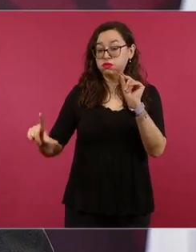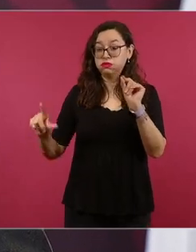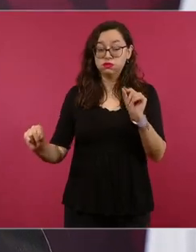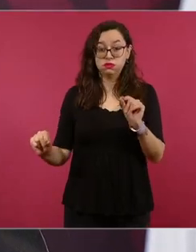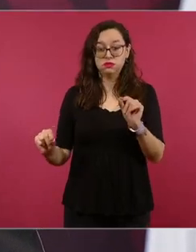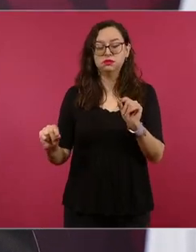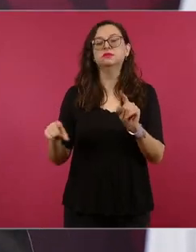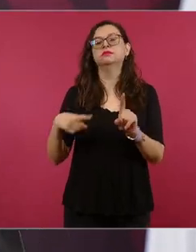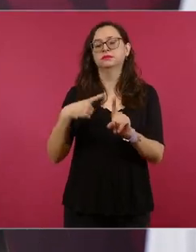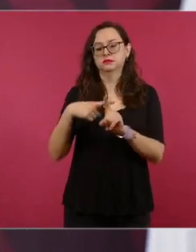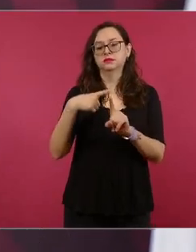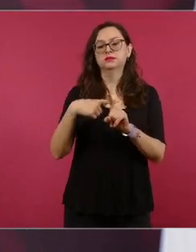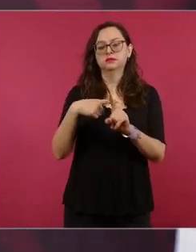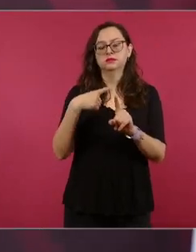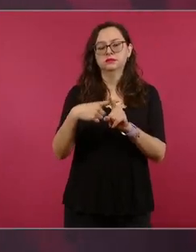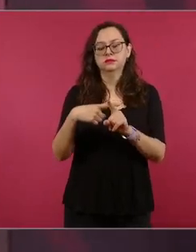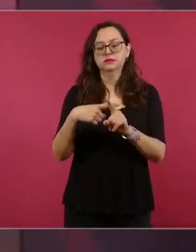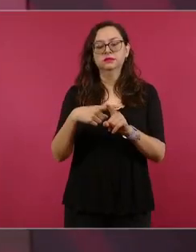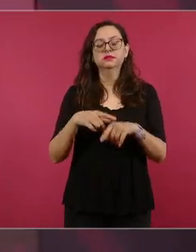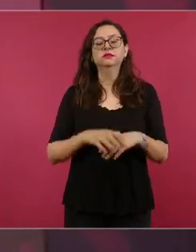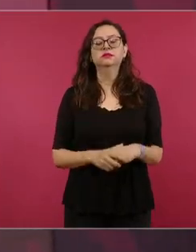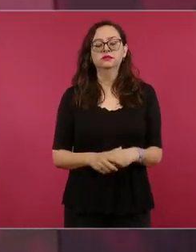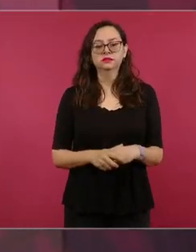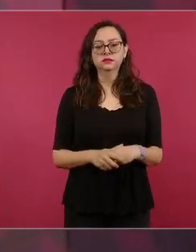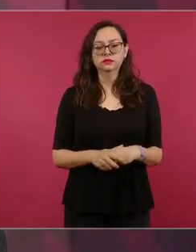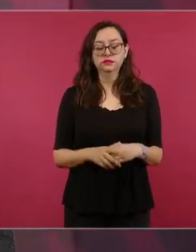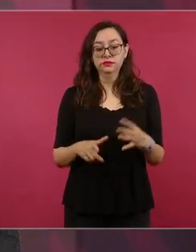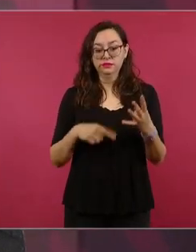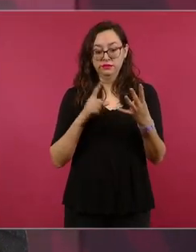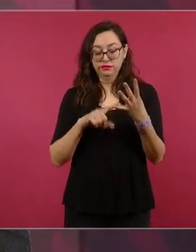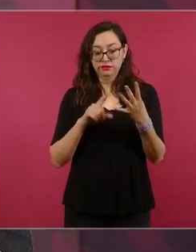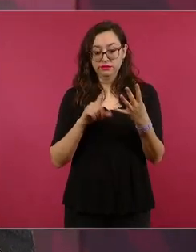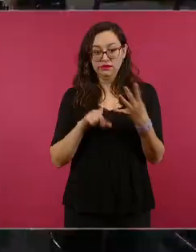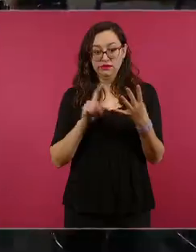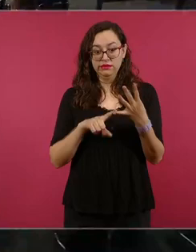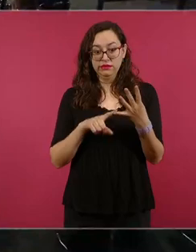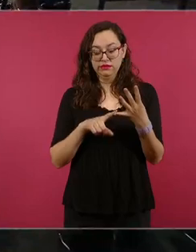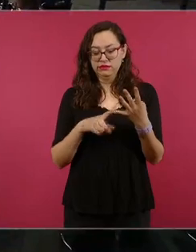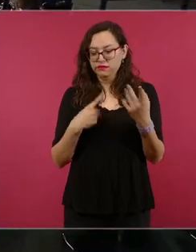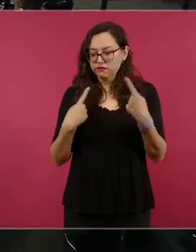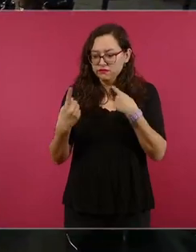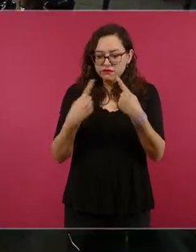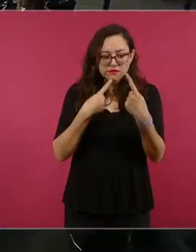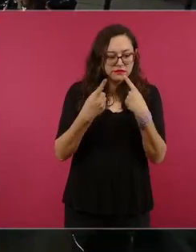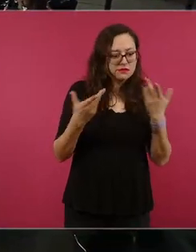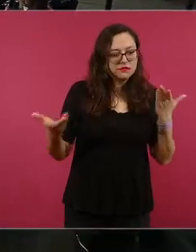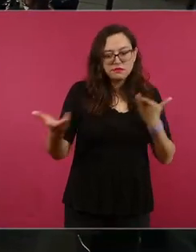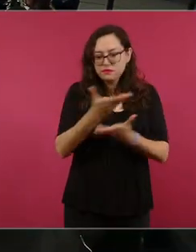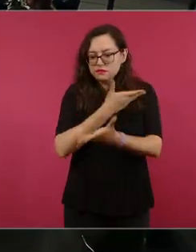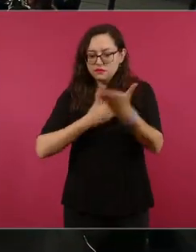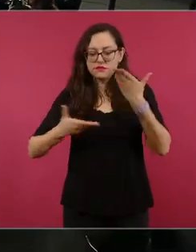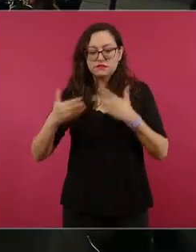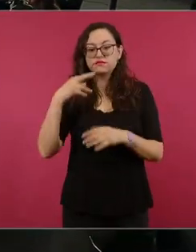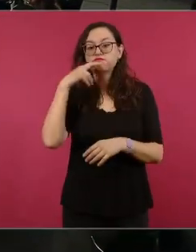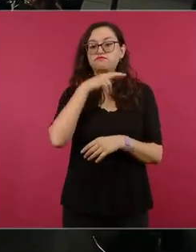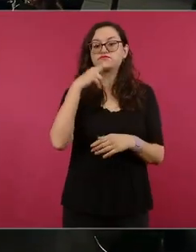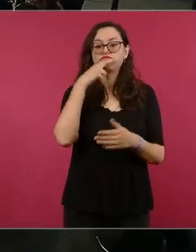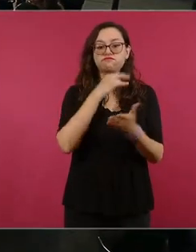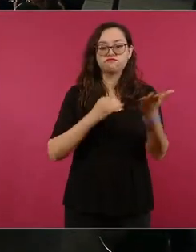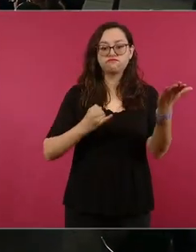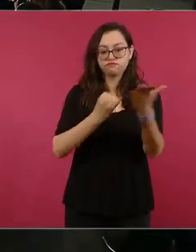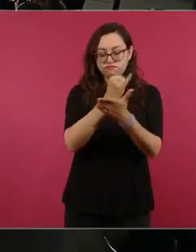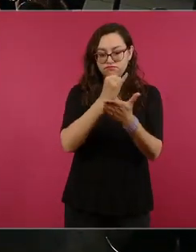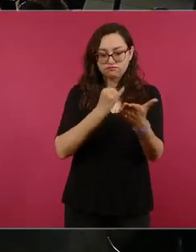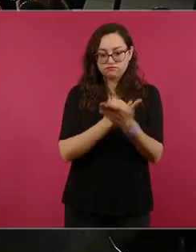Y el que podamos tomar decisiones. Y hay muchas otras